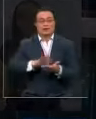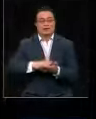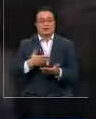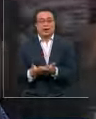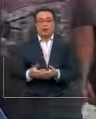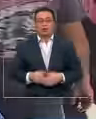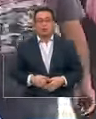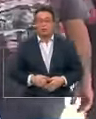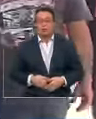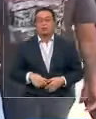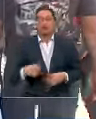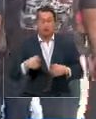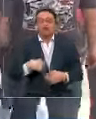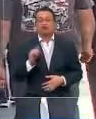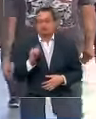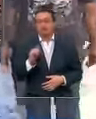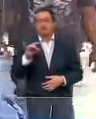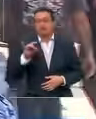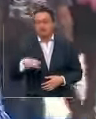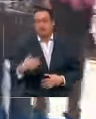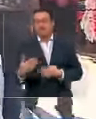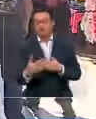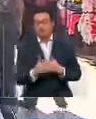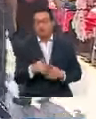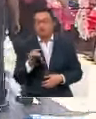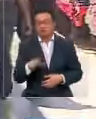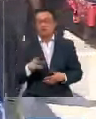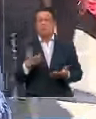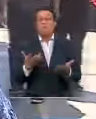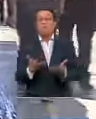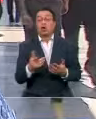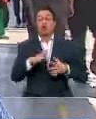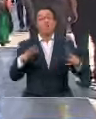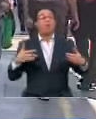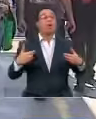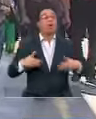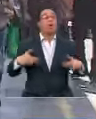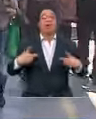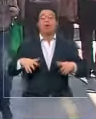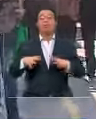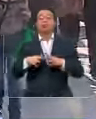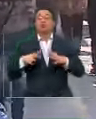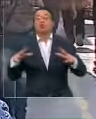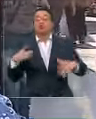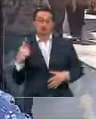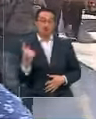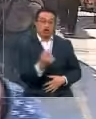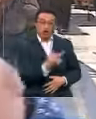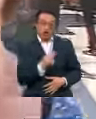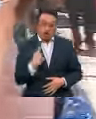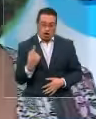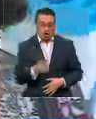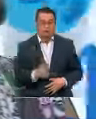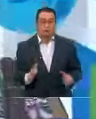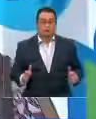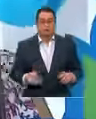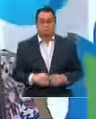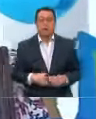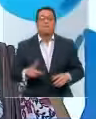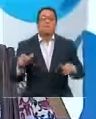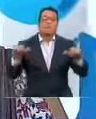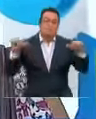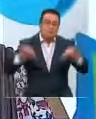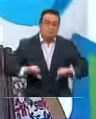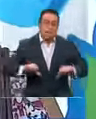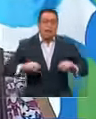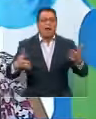sanitarias. Lo esperaba. ¿Sí? ¿Por qué? La verdad que se ha relajado mucho la gente, nos hemos relajado, la verdad es. Malo,